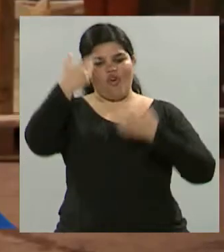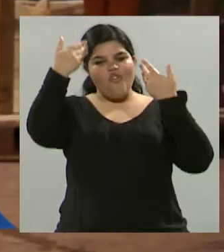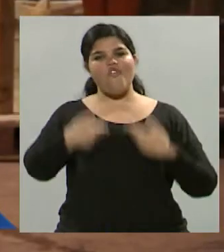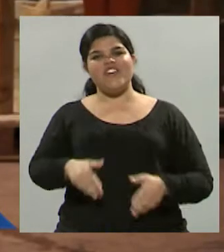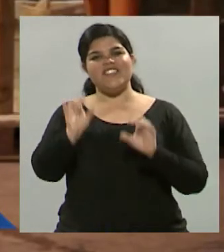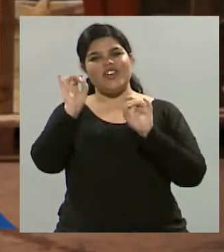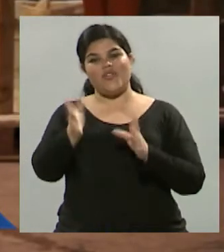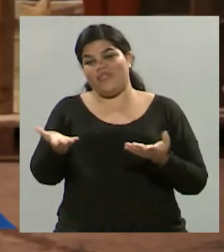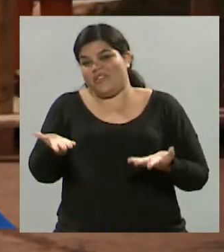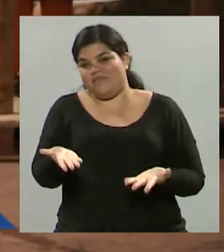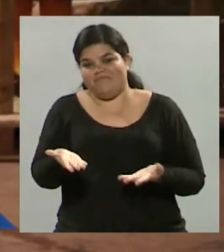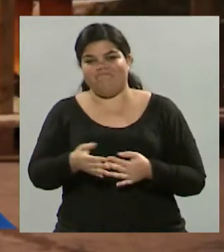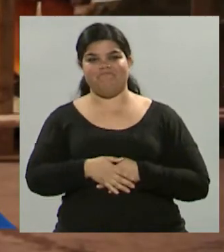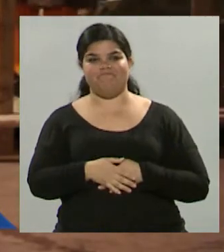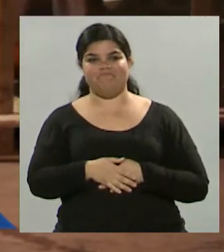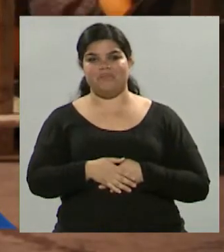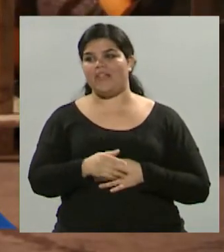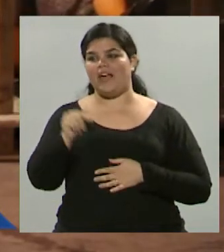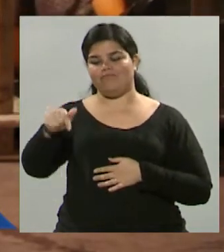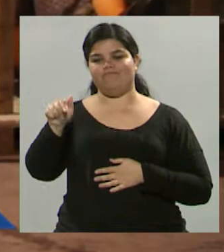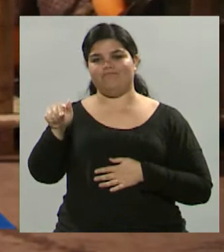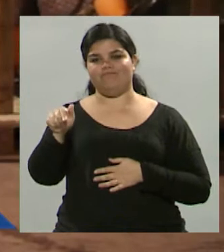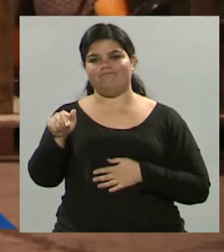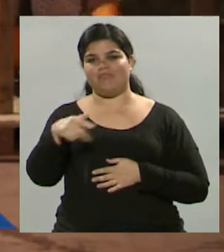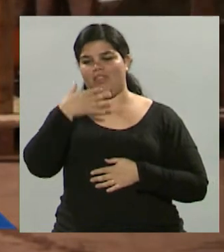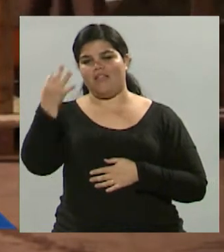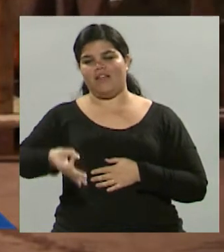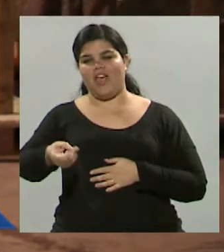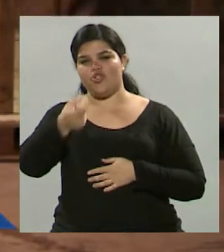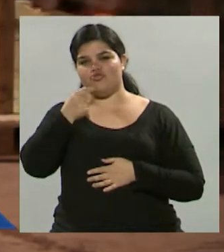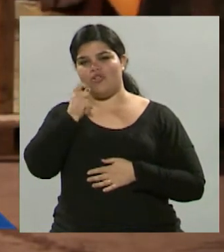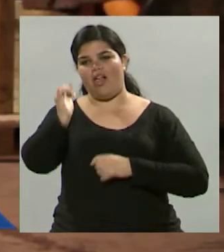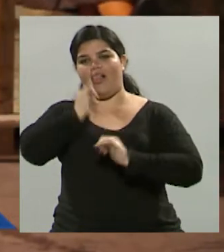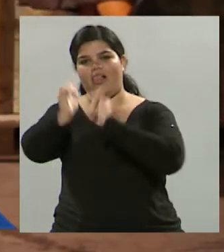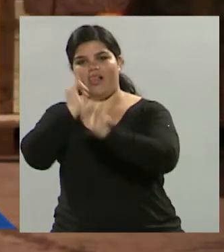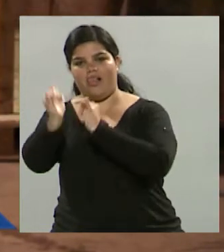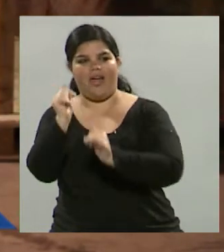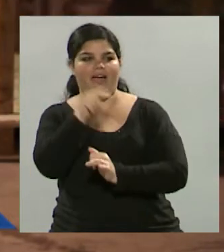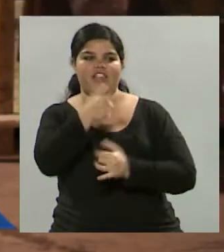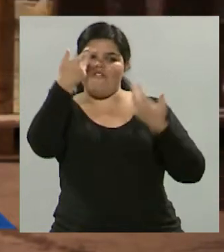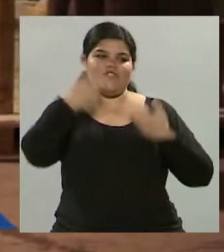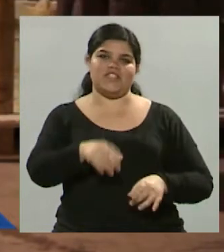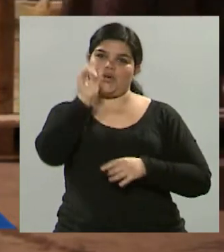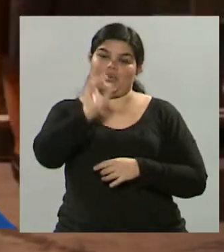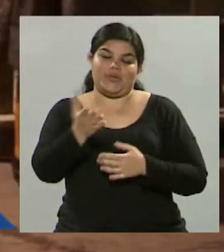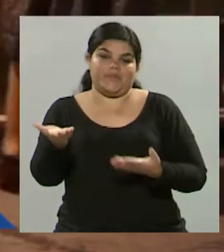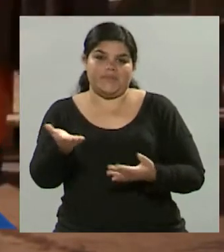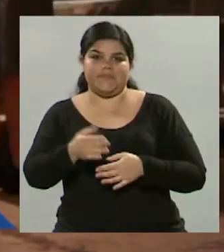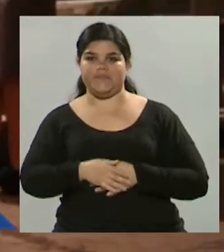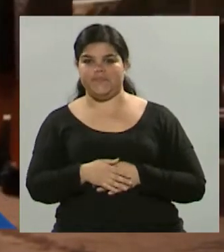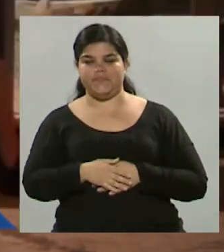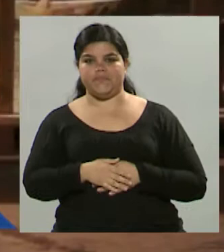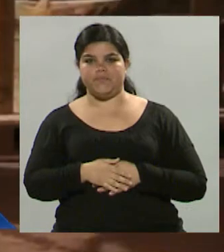Claro, ella hace como todo el mundo físico, yo hago más el mundo de la palabra. Muy bien. Pero, a ver, la diferencia en